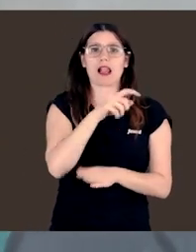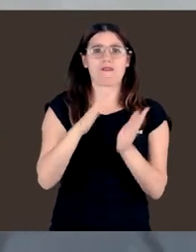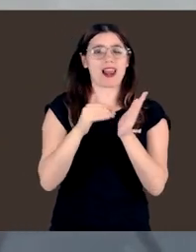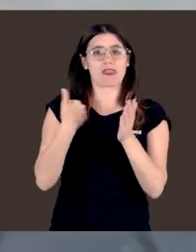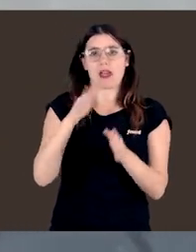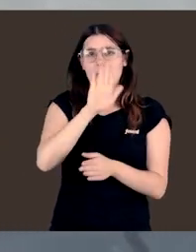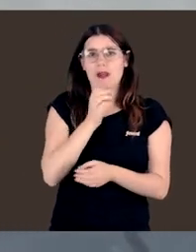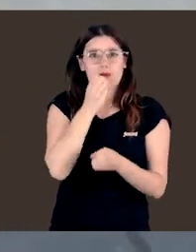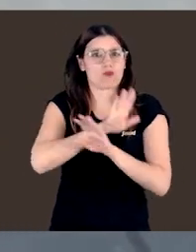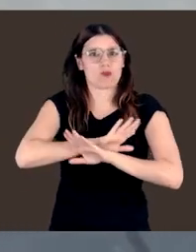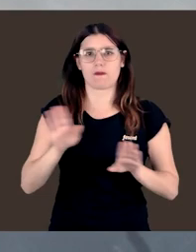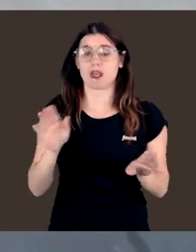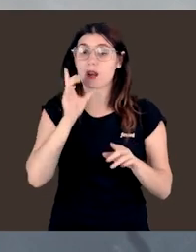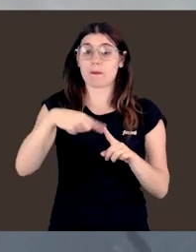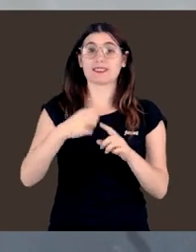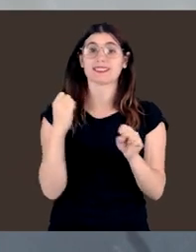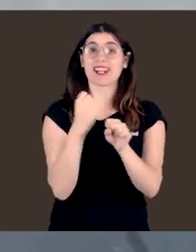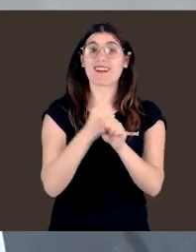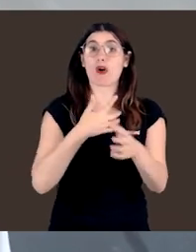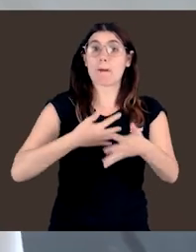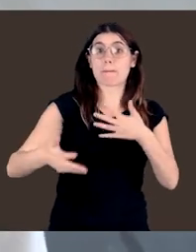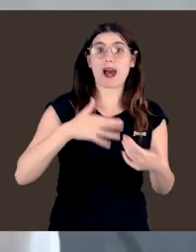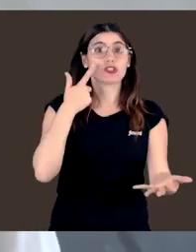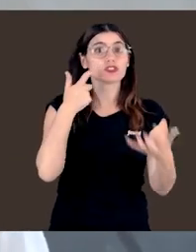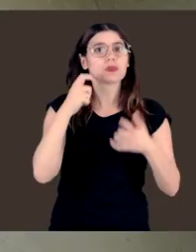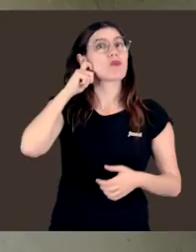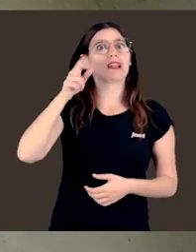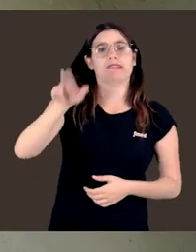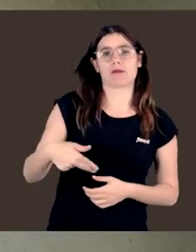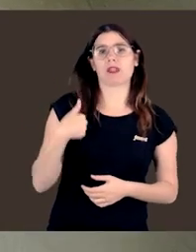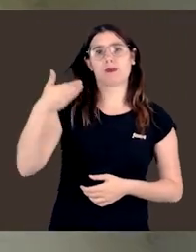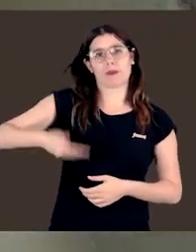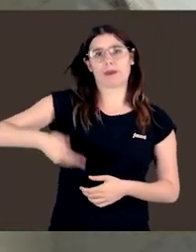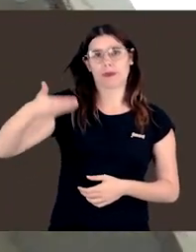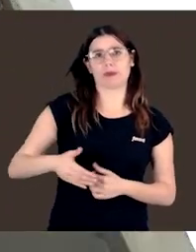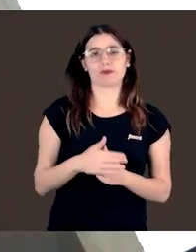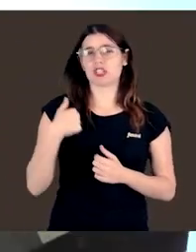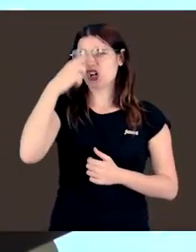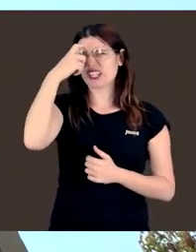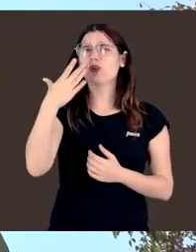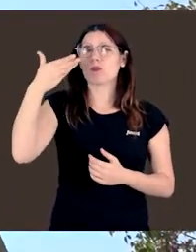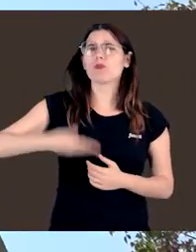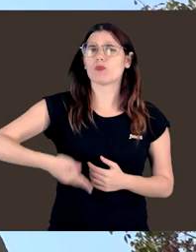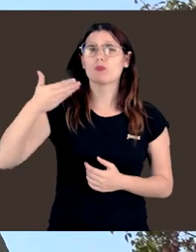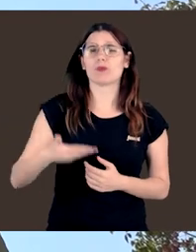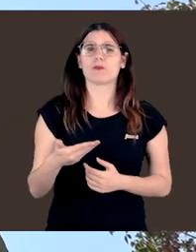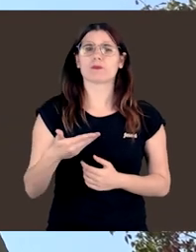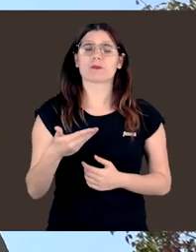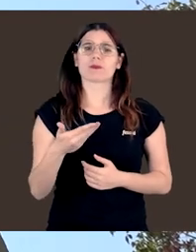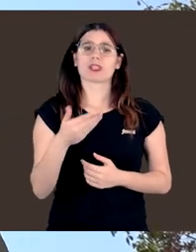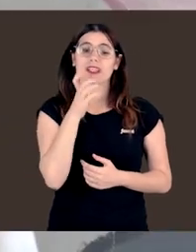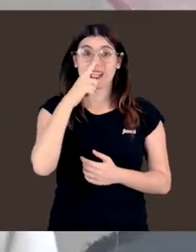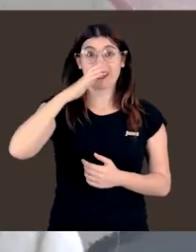de Valencia y que también el trabajo el hacen artistas, dones, que también es muy importante. Yo creo es muy importante